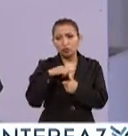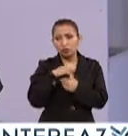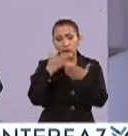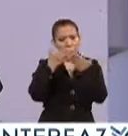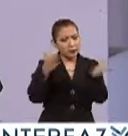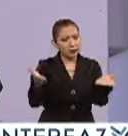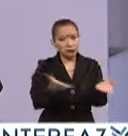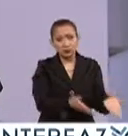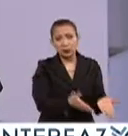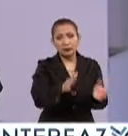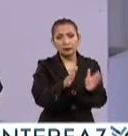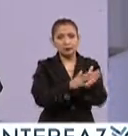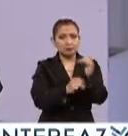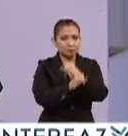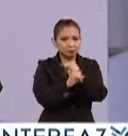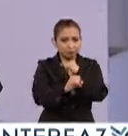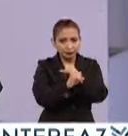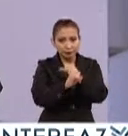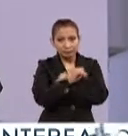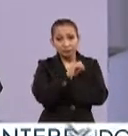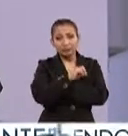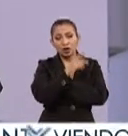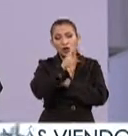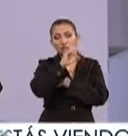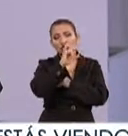abierto. Tenemos nuestra página de internet que es